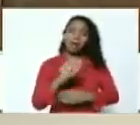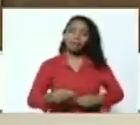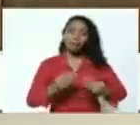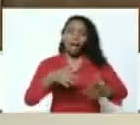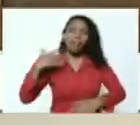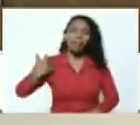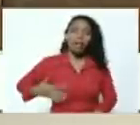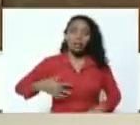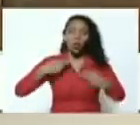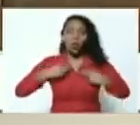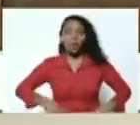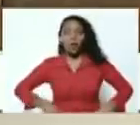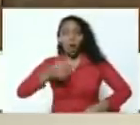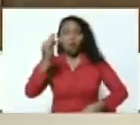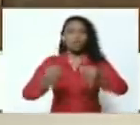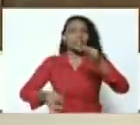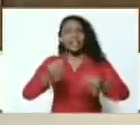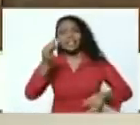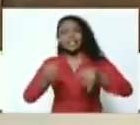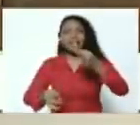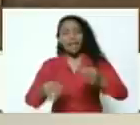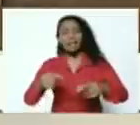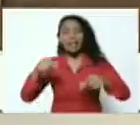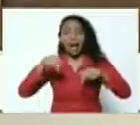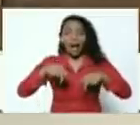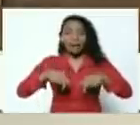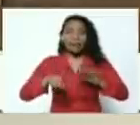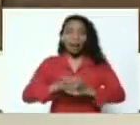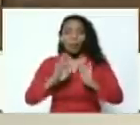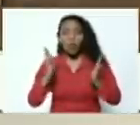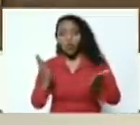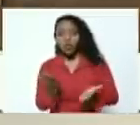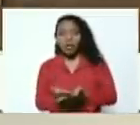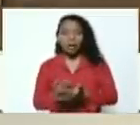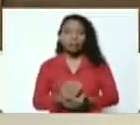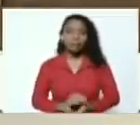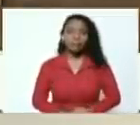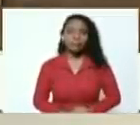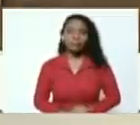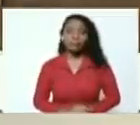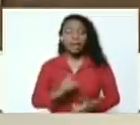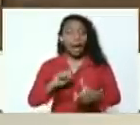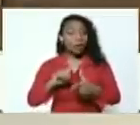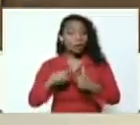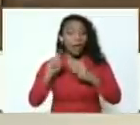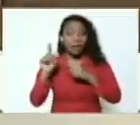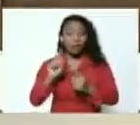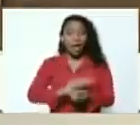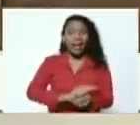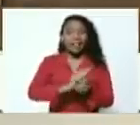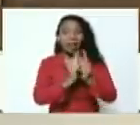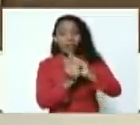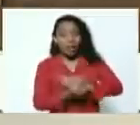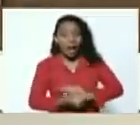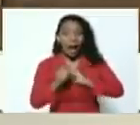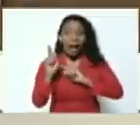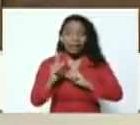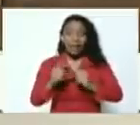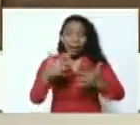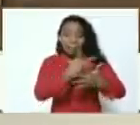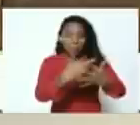derechos humanos, en justicia de este planeta Tierra. Entonces hay que convertir esa